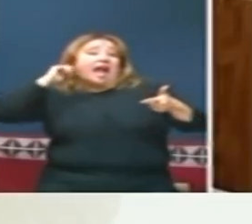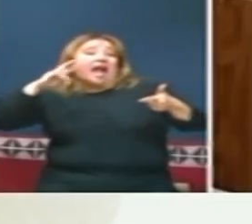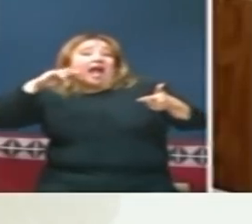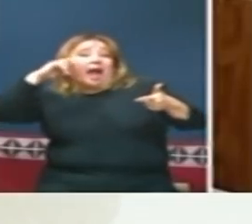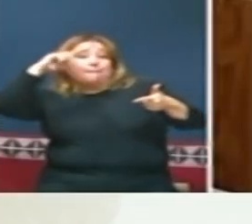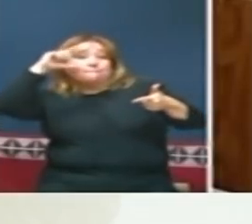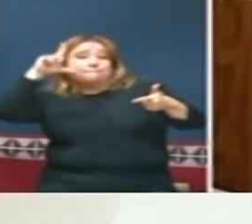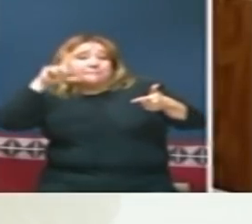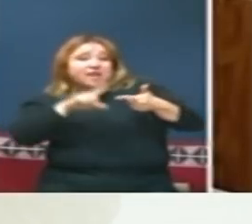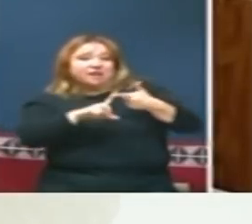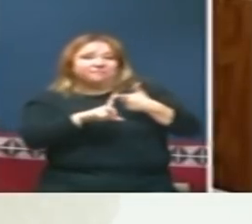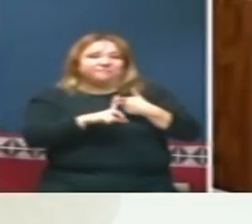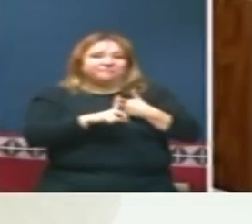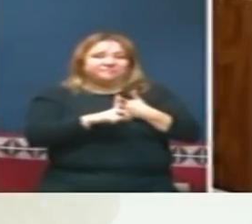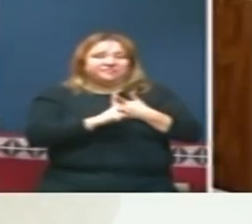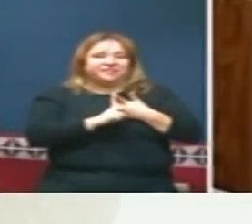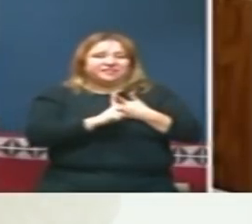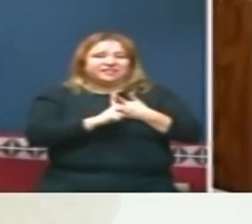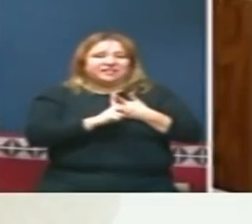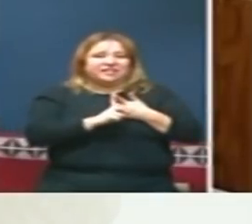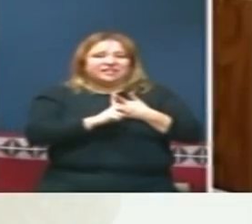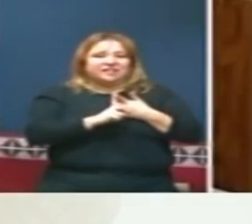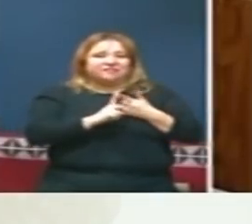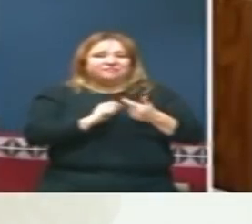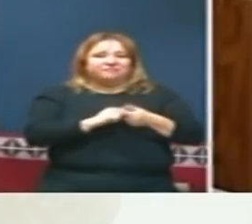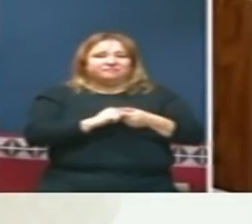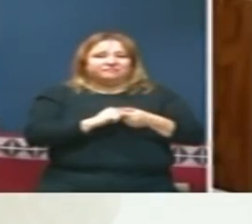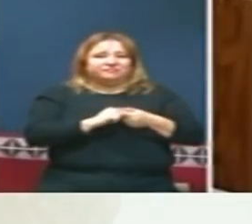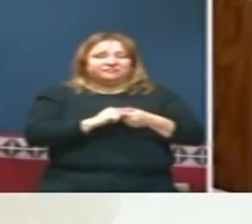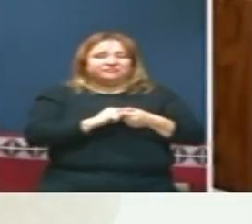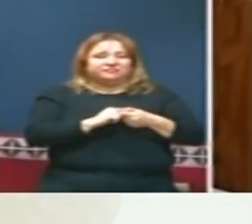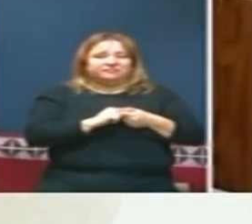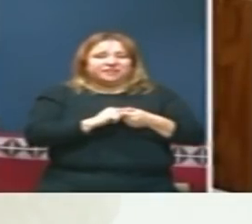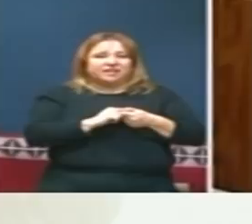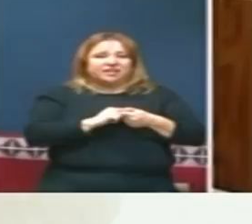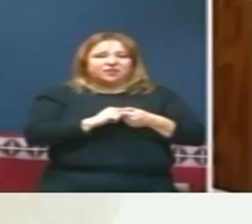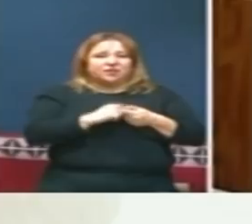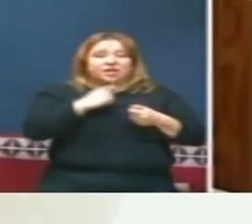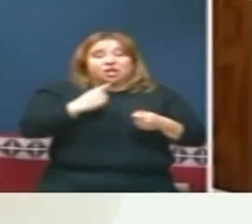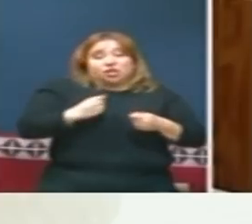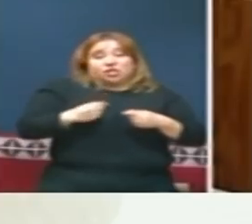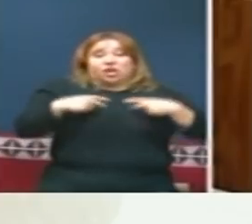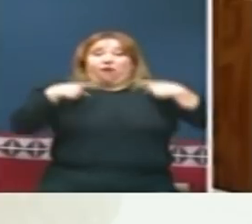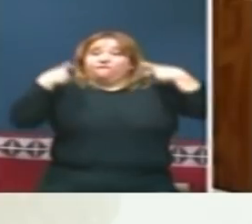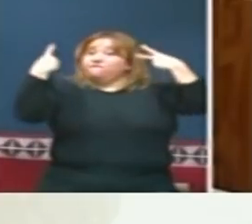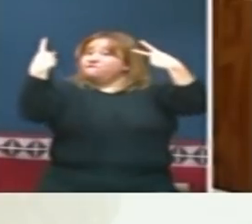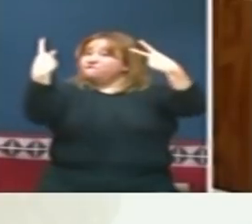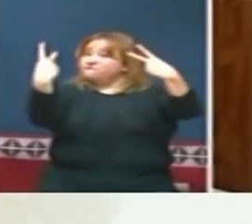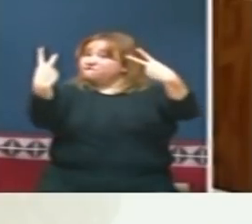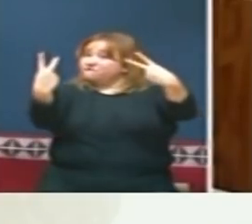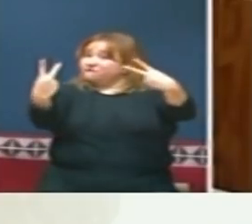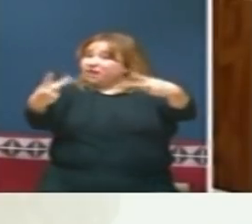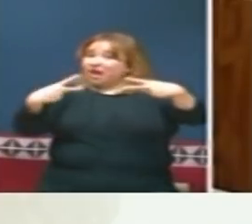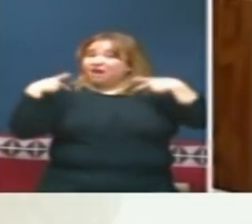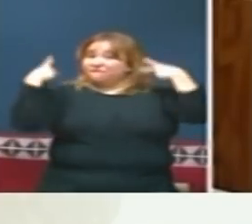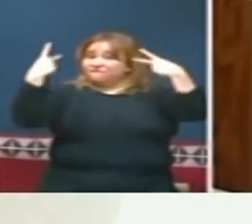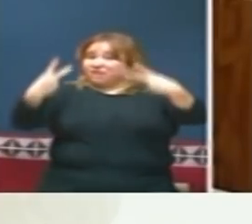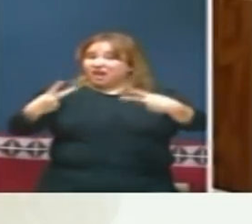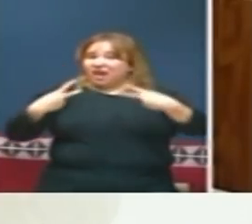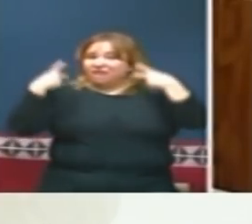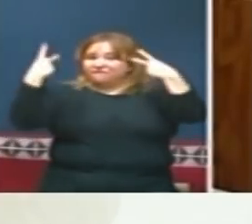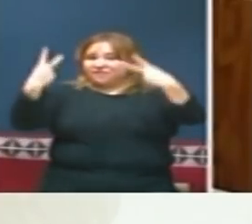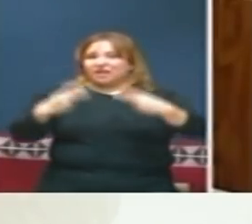también que el padre Gabriel viajó porque no quiso que Carlito viajara